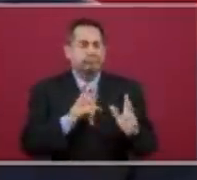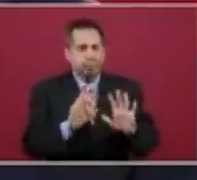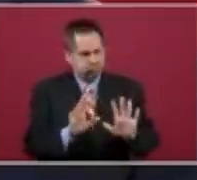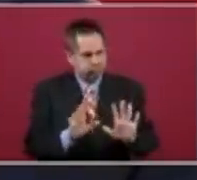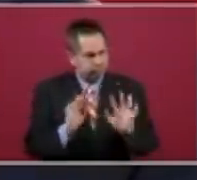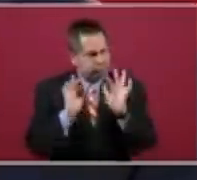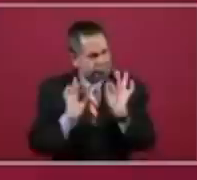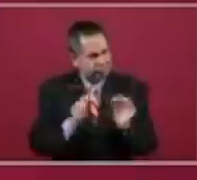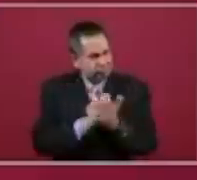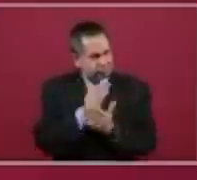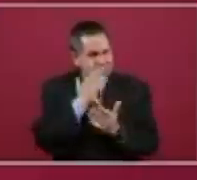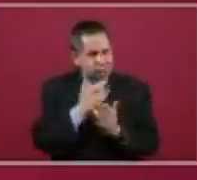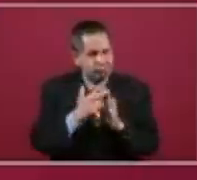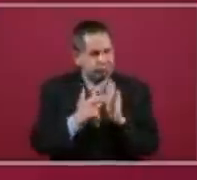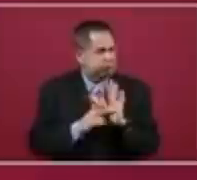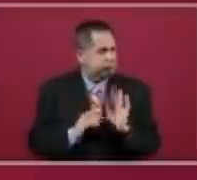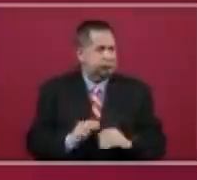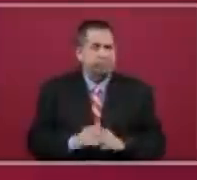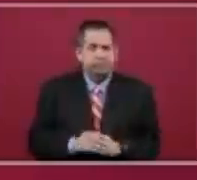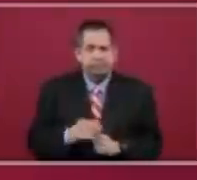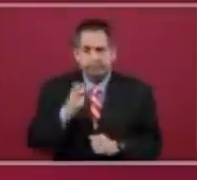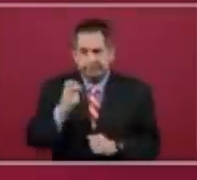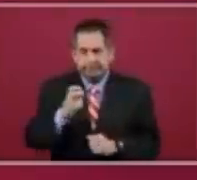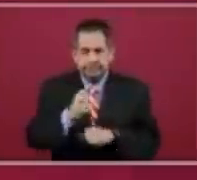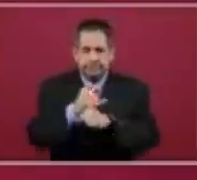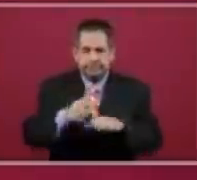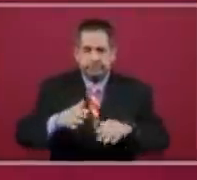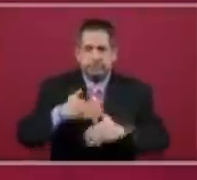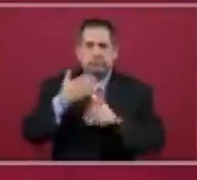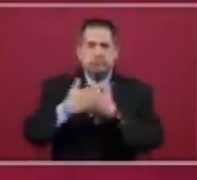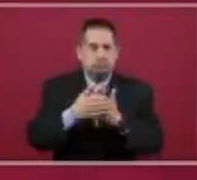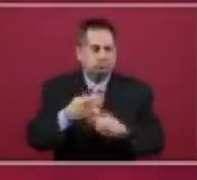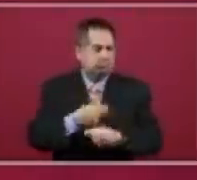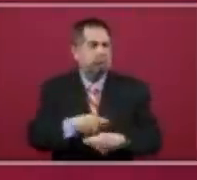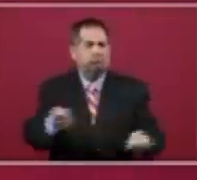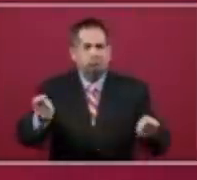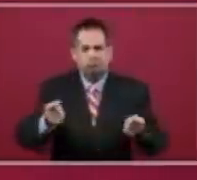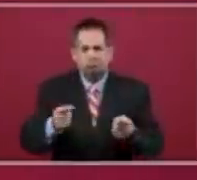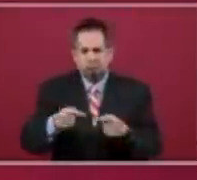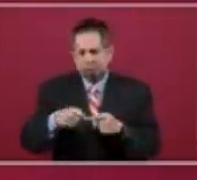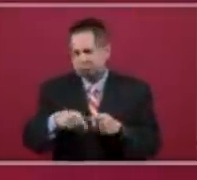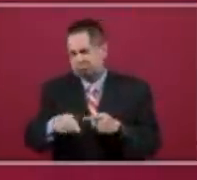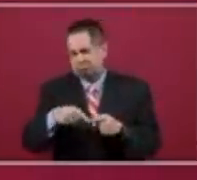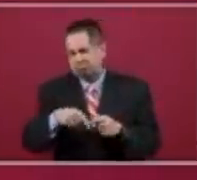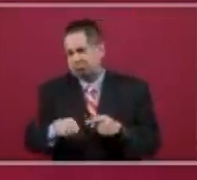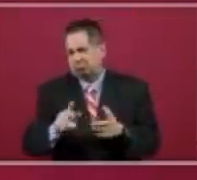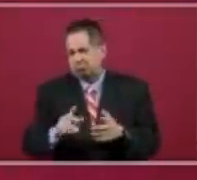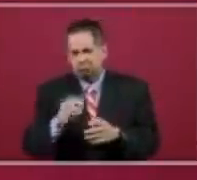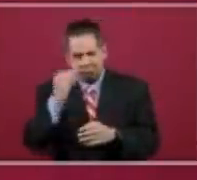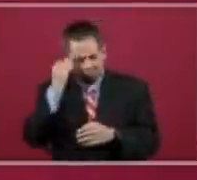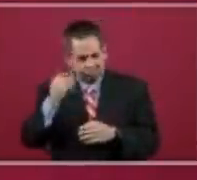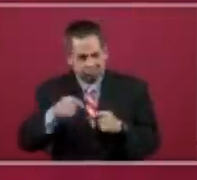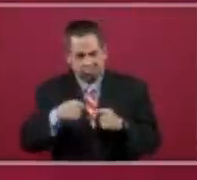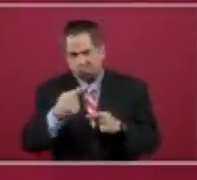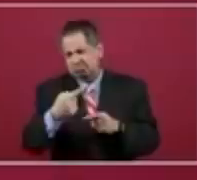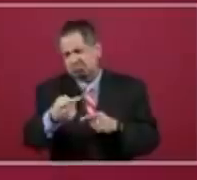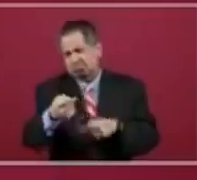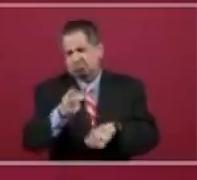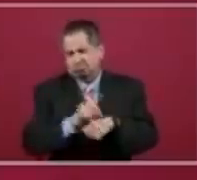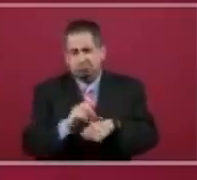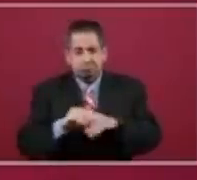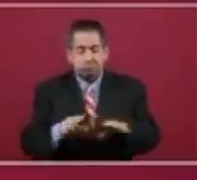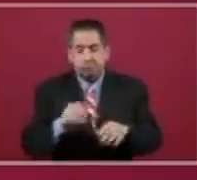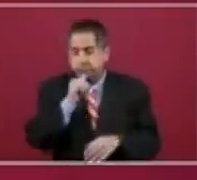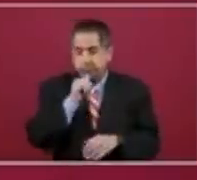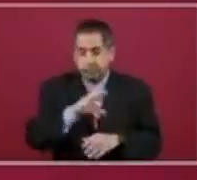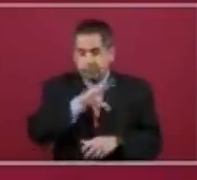Entonces, eso, el informe estará disponible dentro de un tiempo, unos días. Todavía no